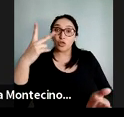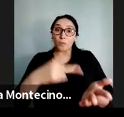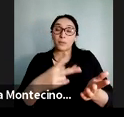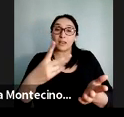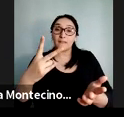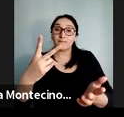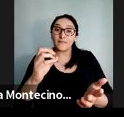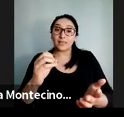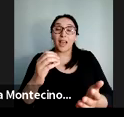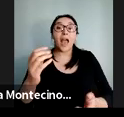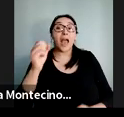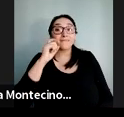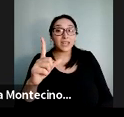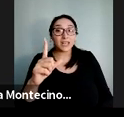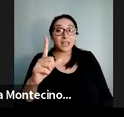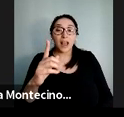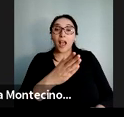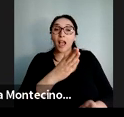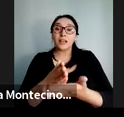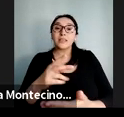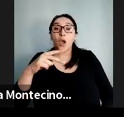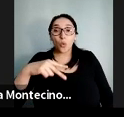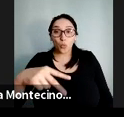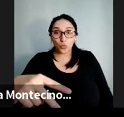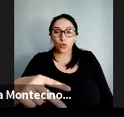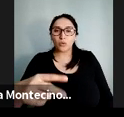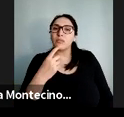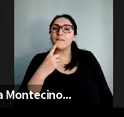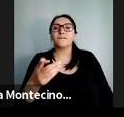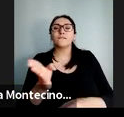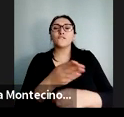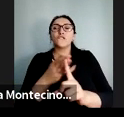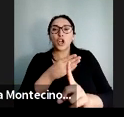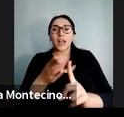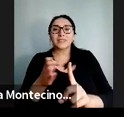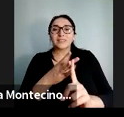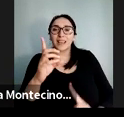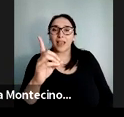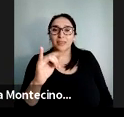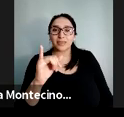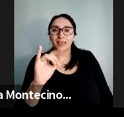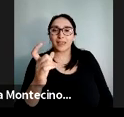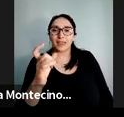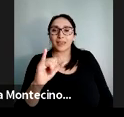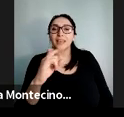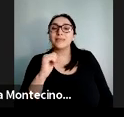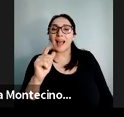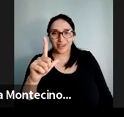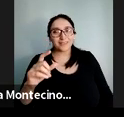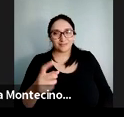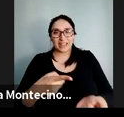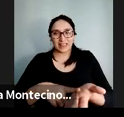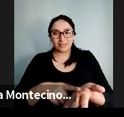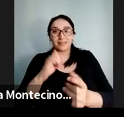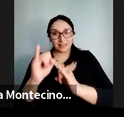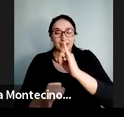y difundimos nuestra encuesta sobre violencia digital en Chile. Este instrumento contenía 15 preguntas que iban avanzando respecto a